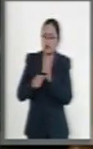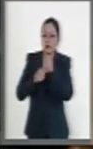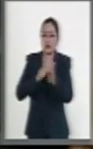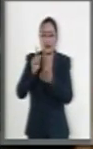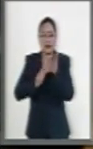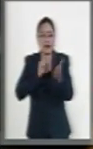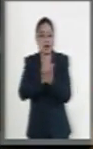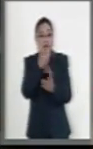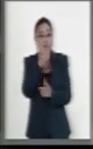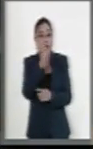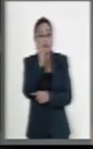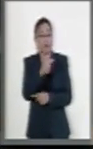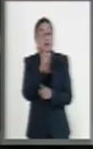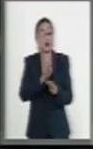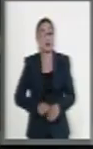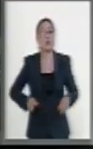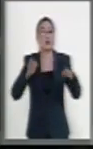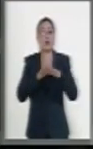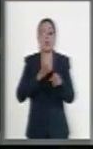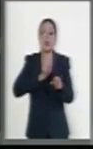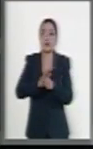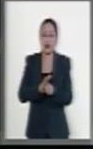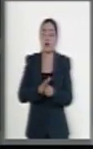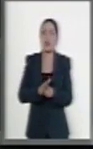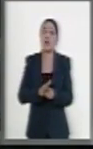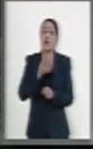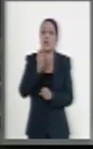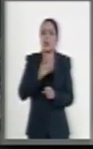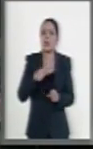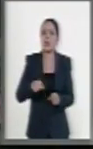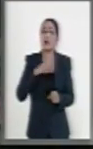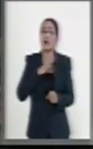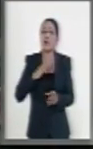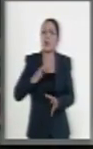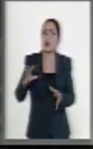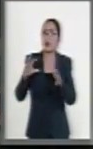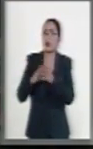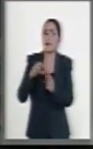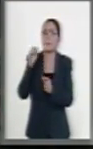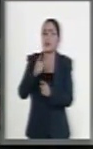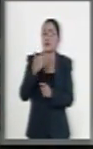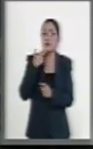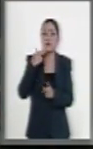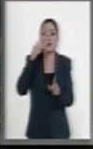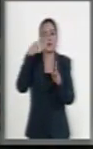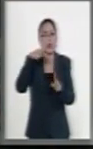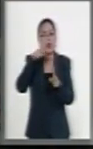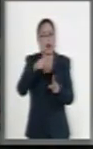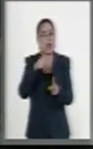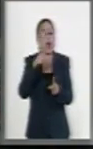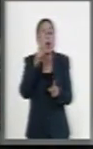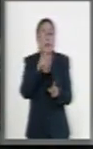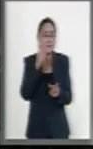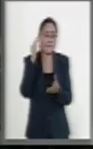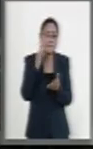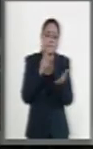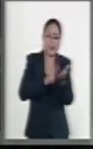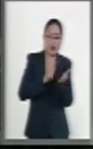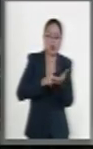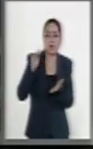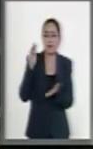reformas, sino además por lo que significaría consumir, hacer el mismo uso a un menor costo. En